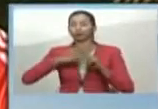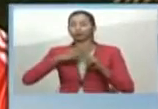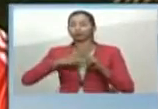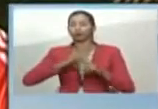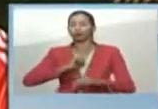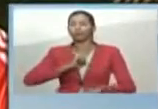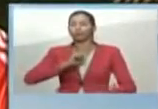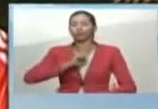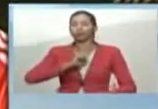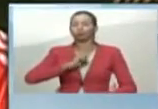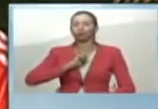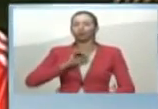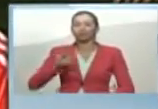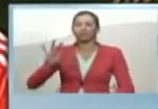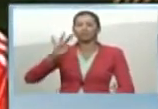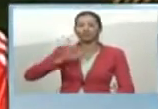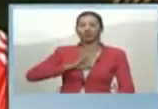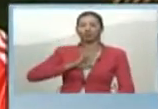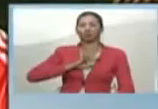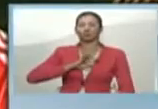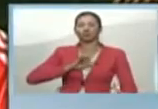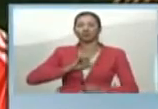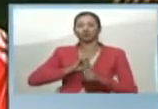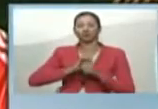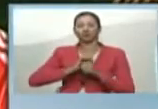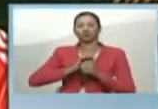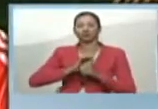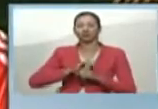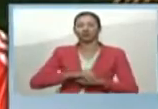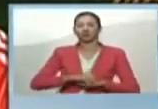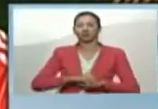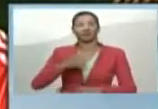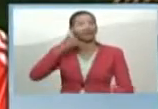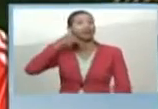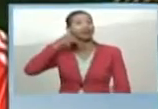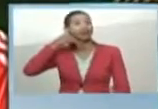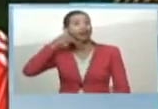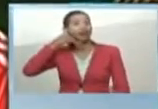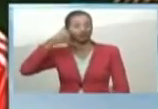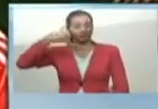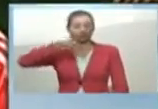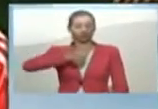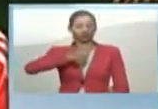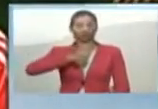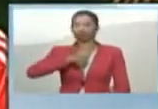emanaciones de radiación. Que cuídase, no se pongan los teléfonos cerca del corazón.